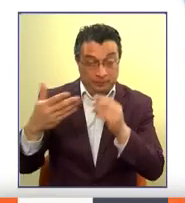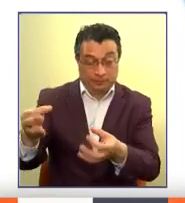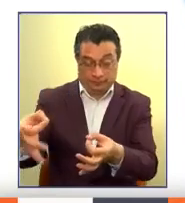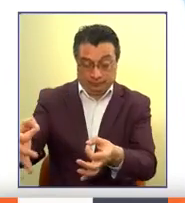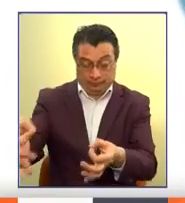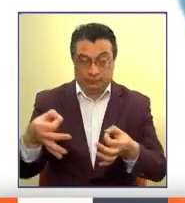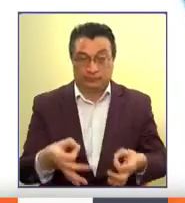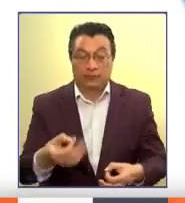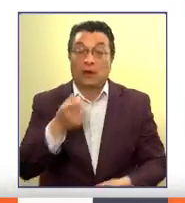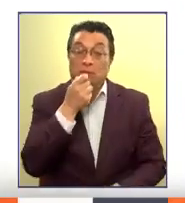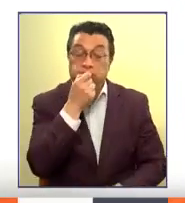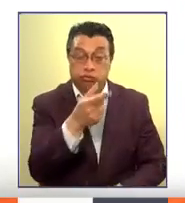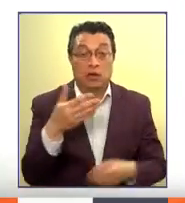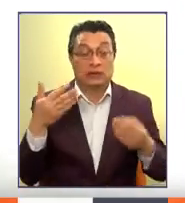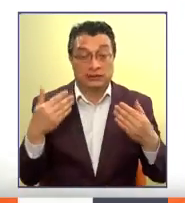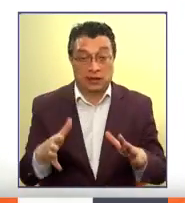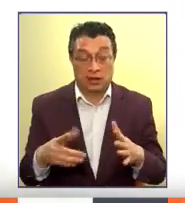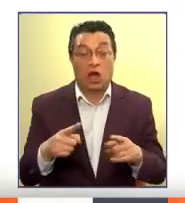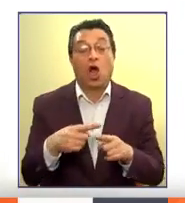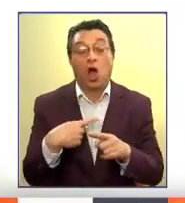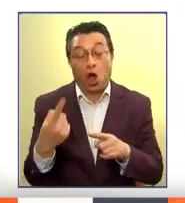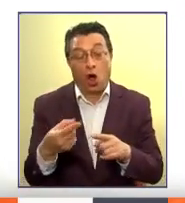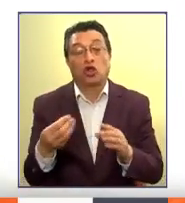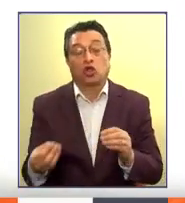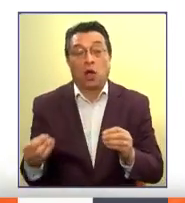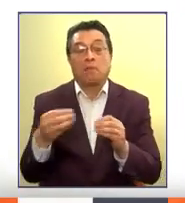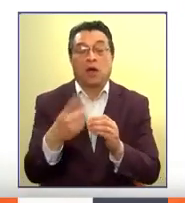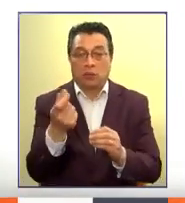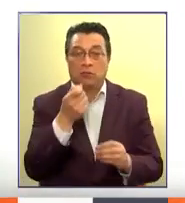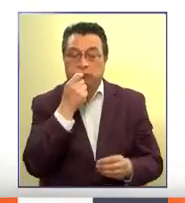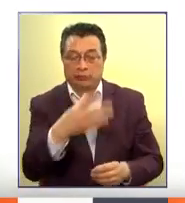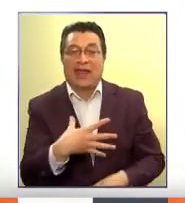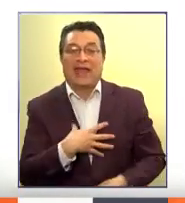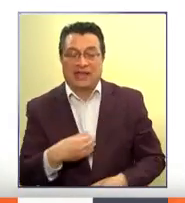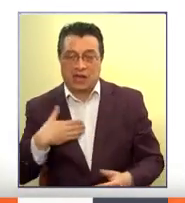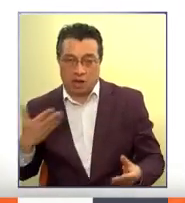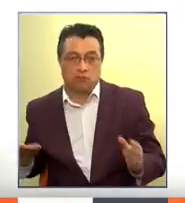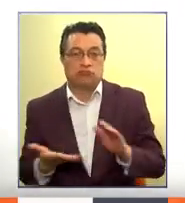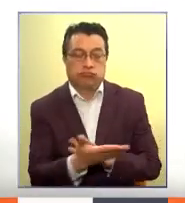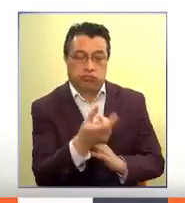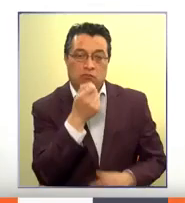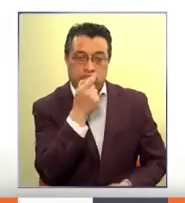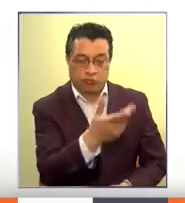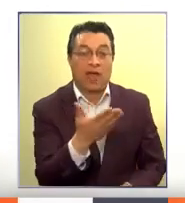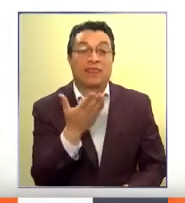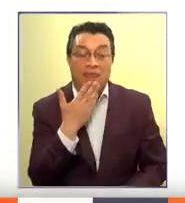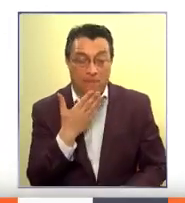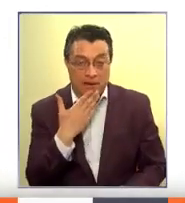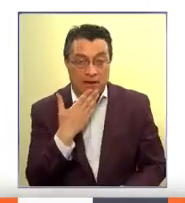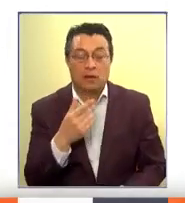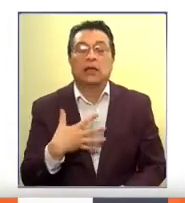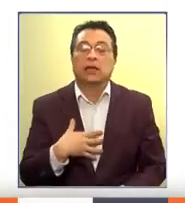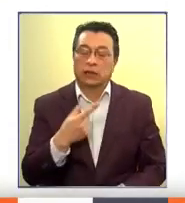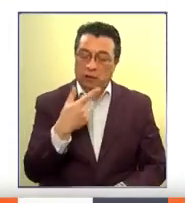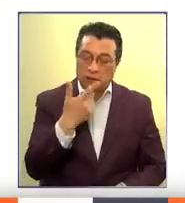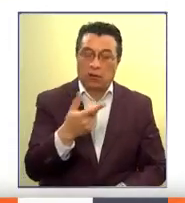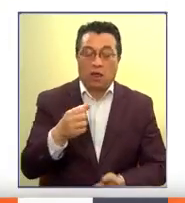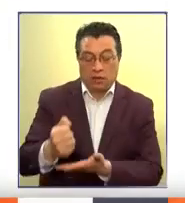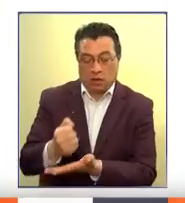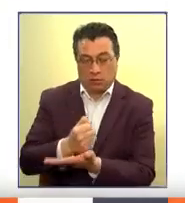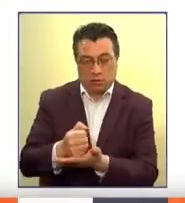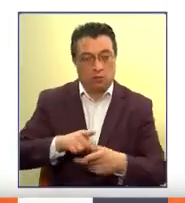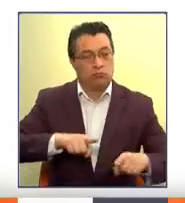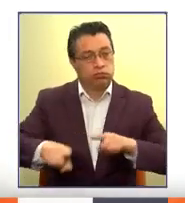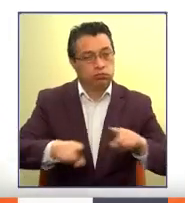una denuncia que se suma a otra que formuló una de las hijas de la víctima y queremos darle la tramitación que